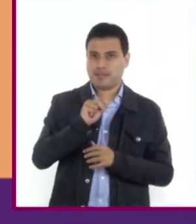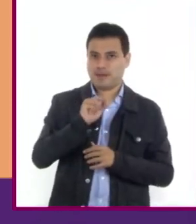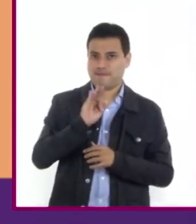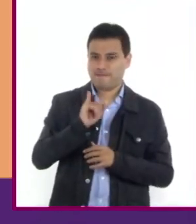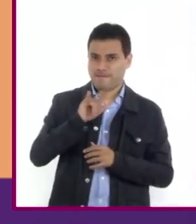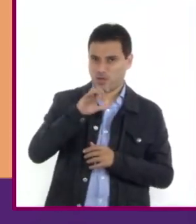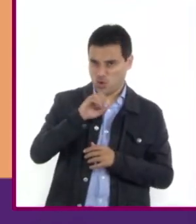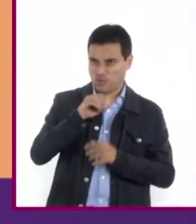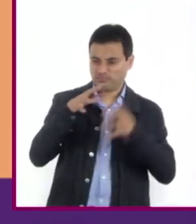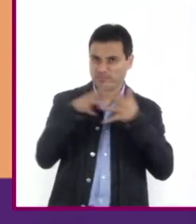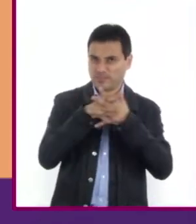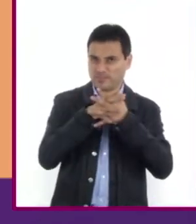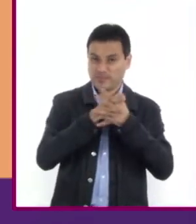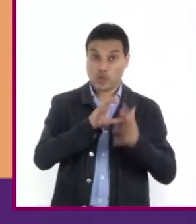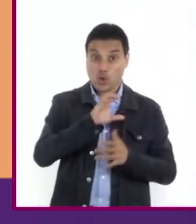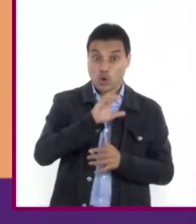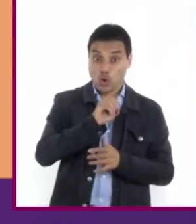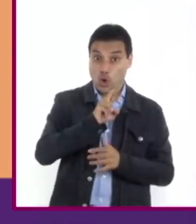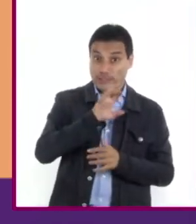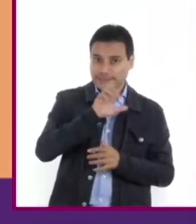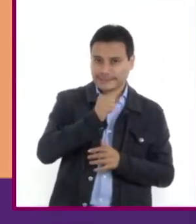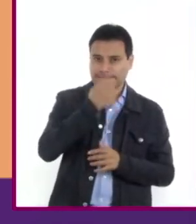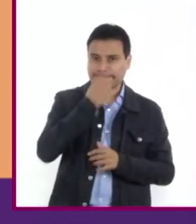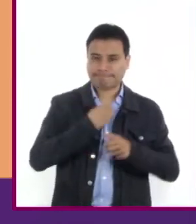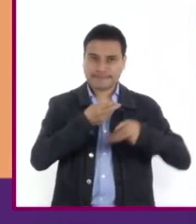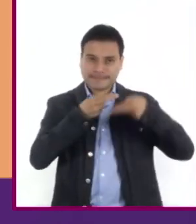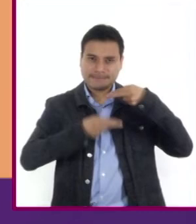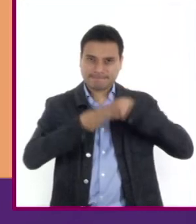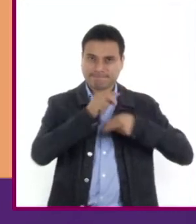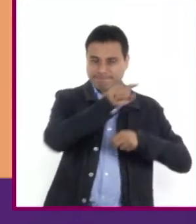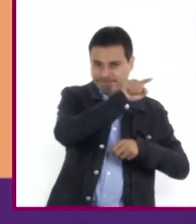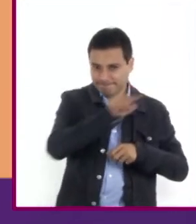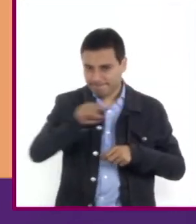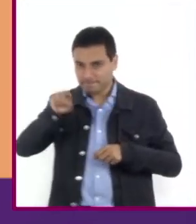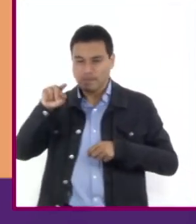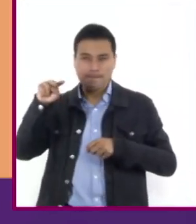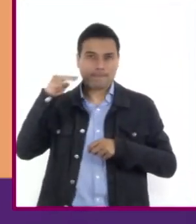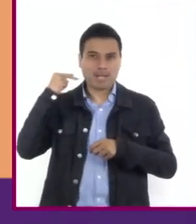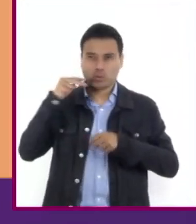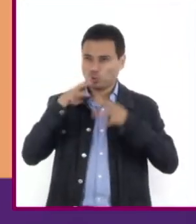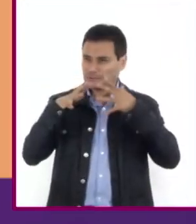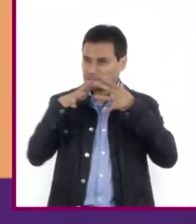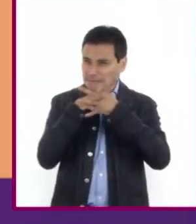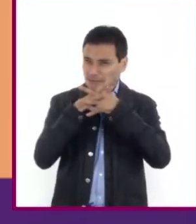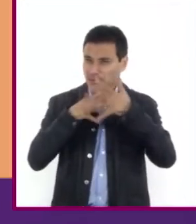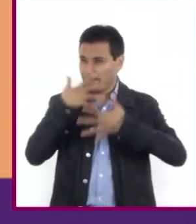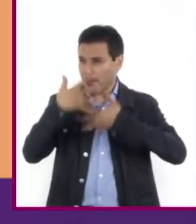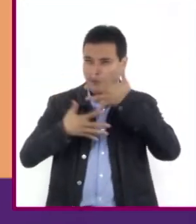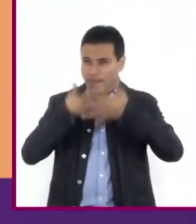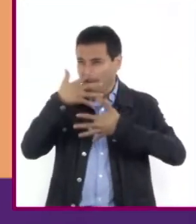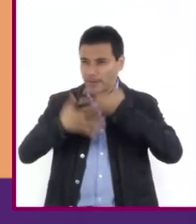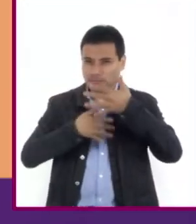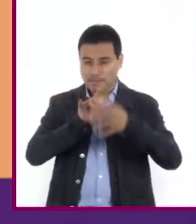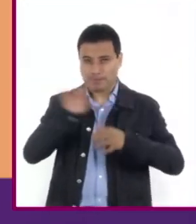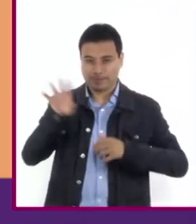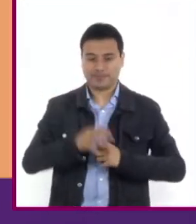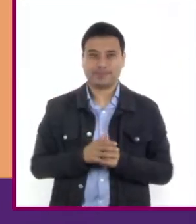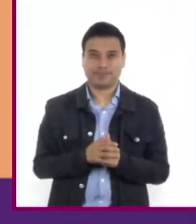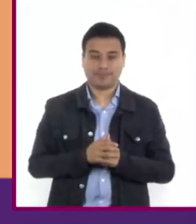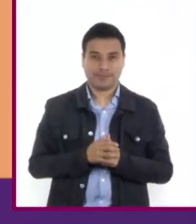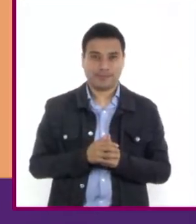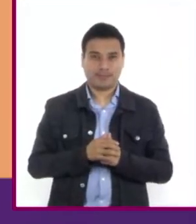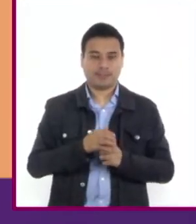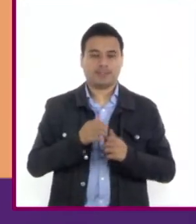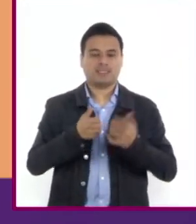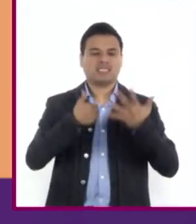Narváez, donde Cortés tiene que regresar a costas mexicanas para enfrentar a sus colegas españoles. En